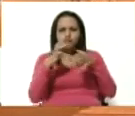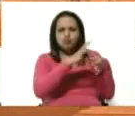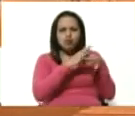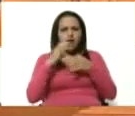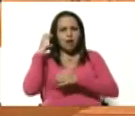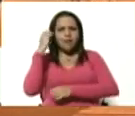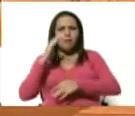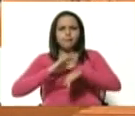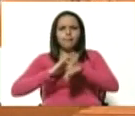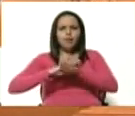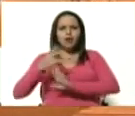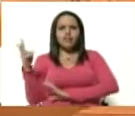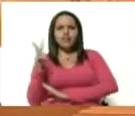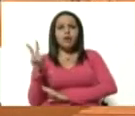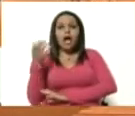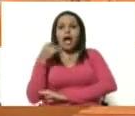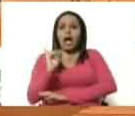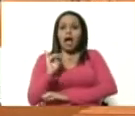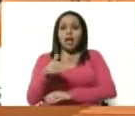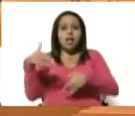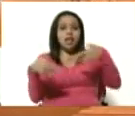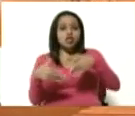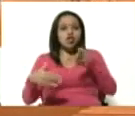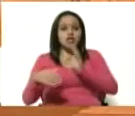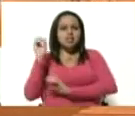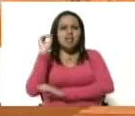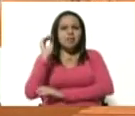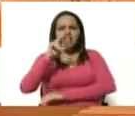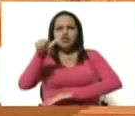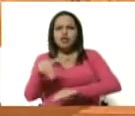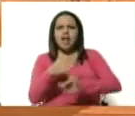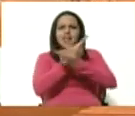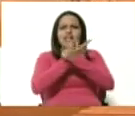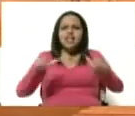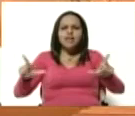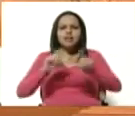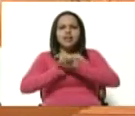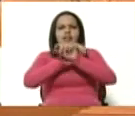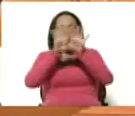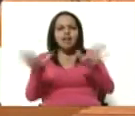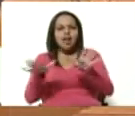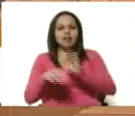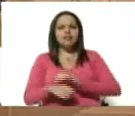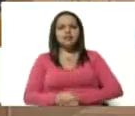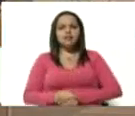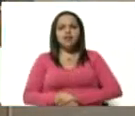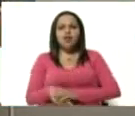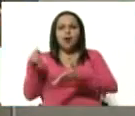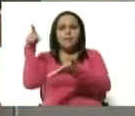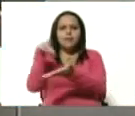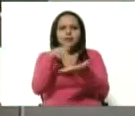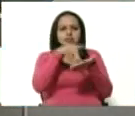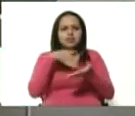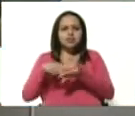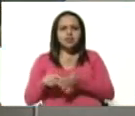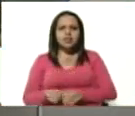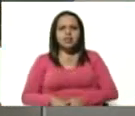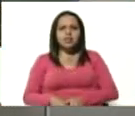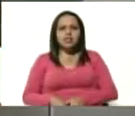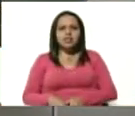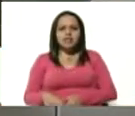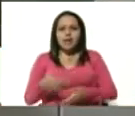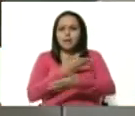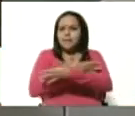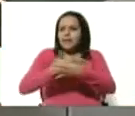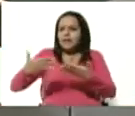porque en Venezuela va a haber elecciones parlamentarias libres, transparentes y con la participación de miles de